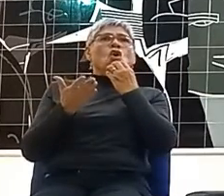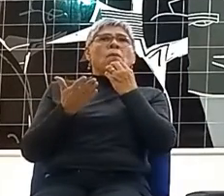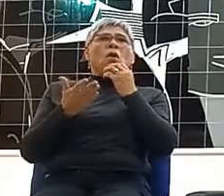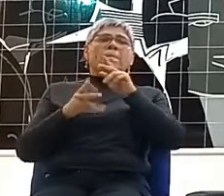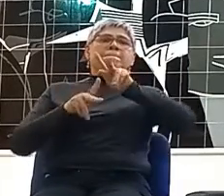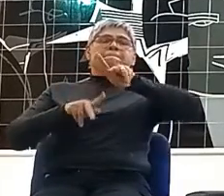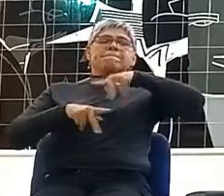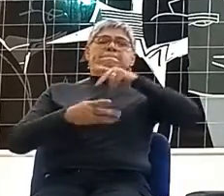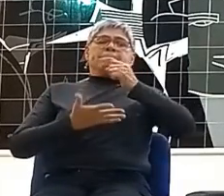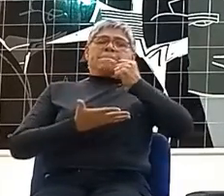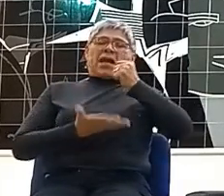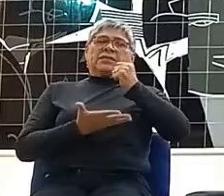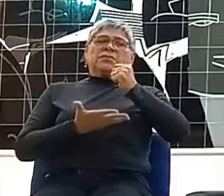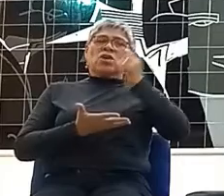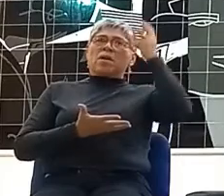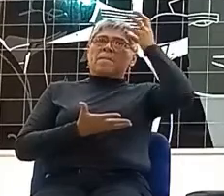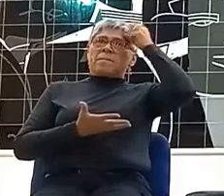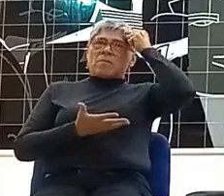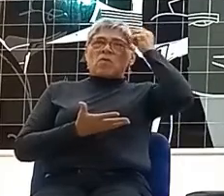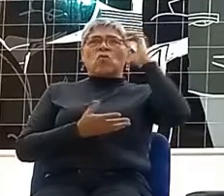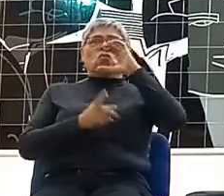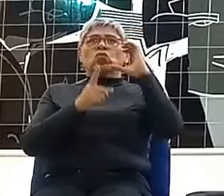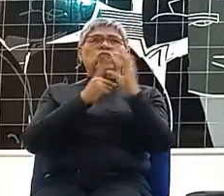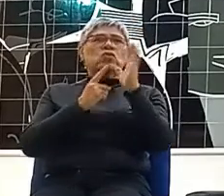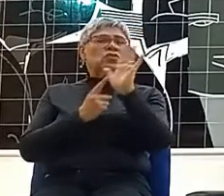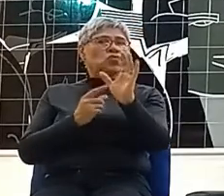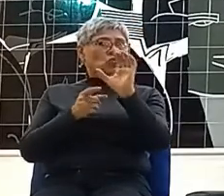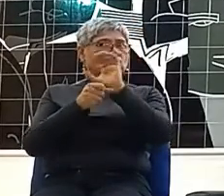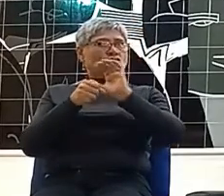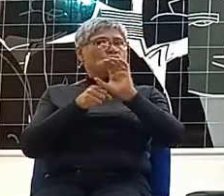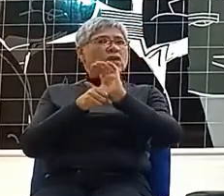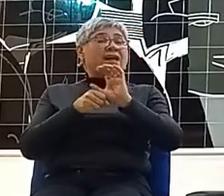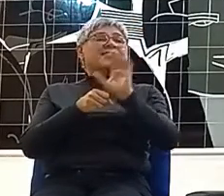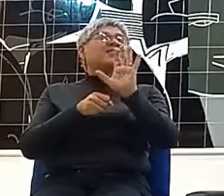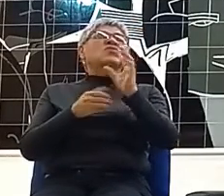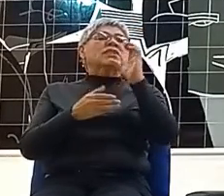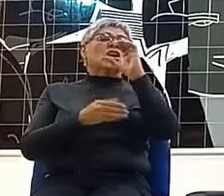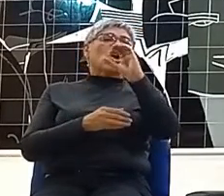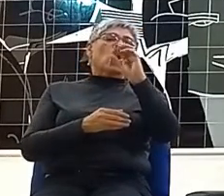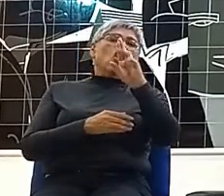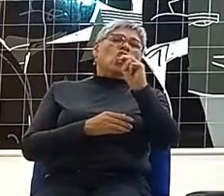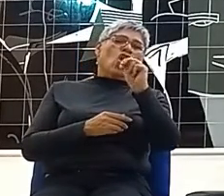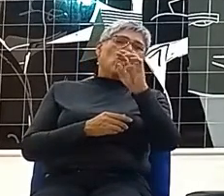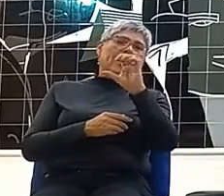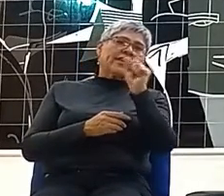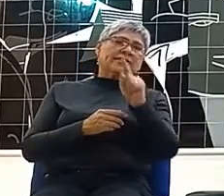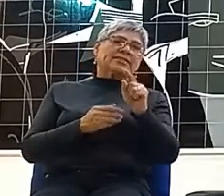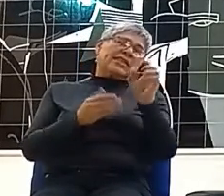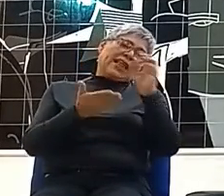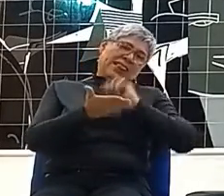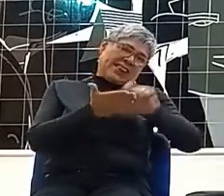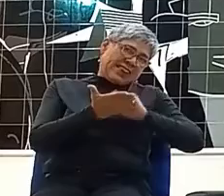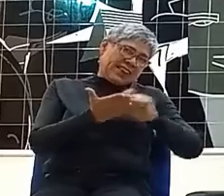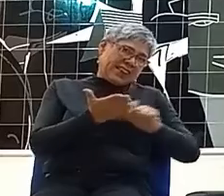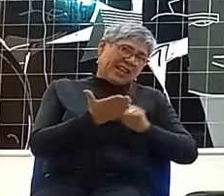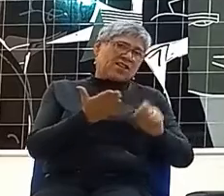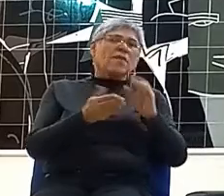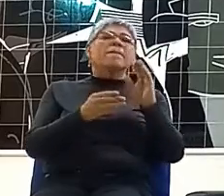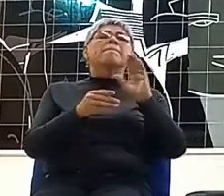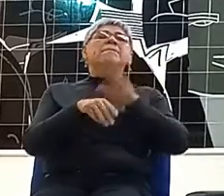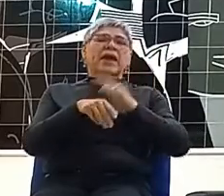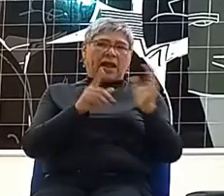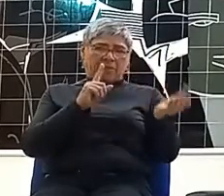patrimonio de la memoria cultural de la ciudad esas crónicas, esos textos de señales para encontrar la